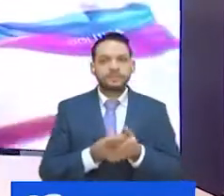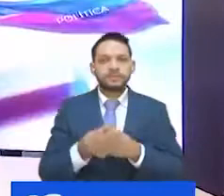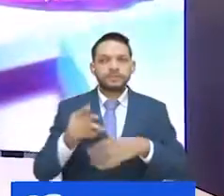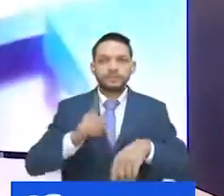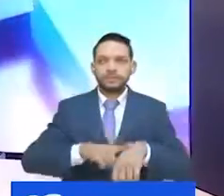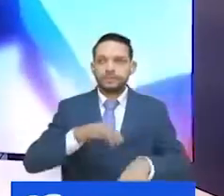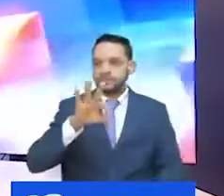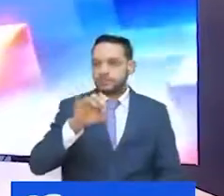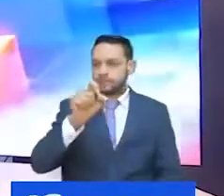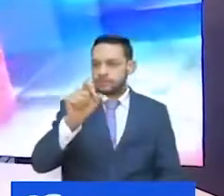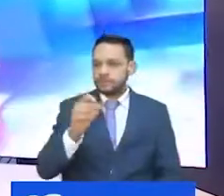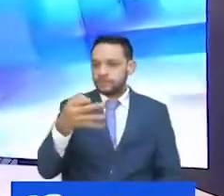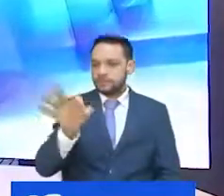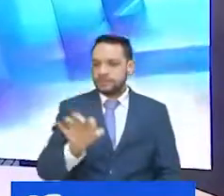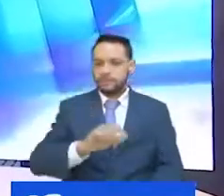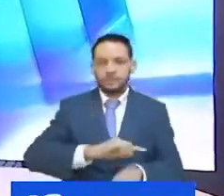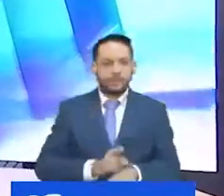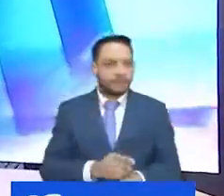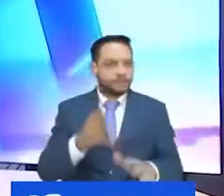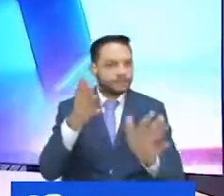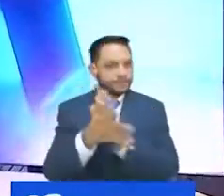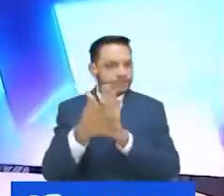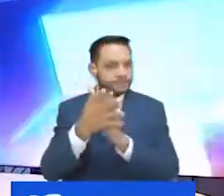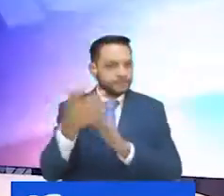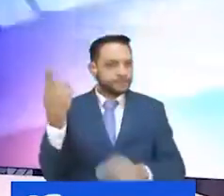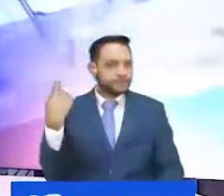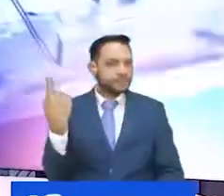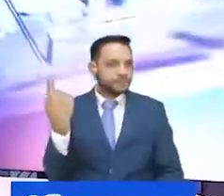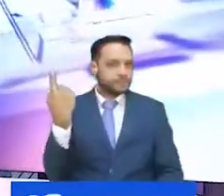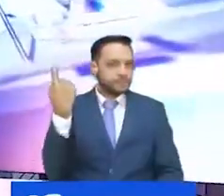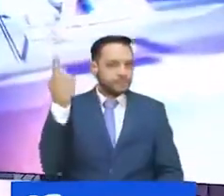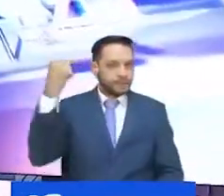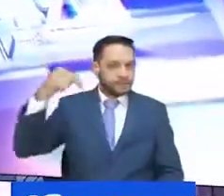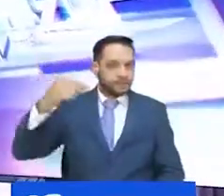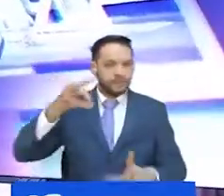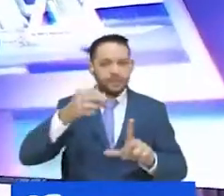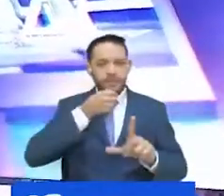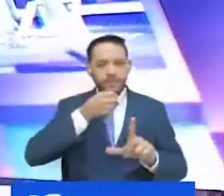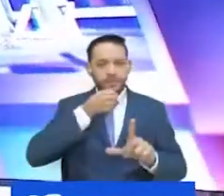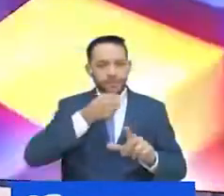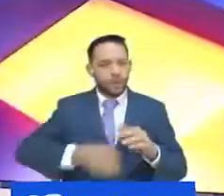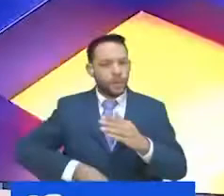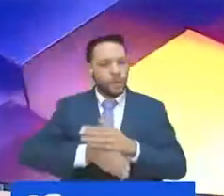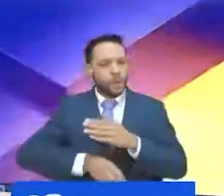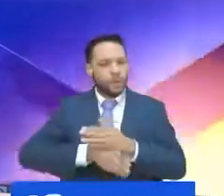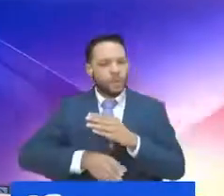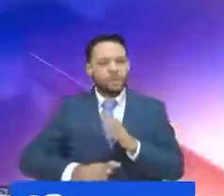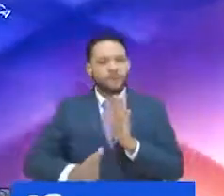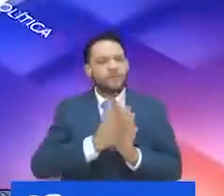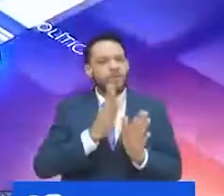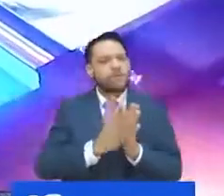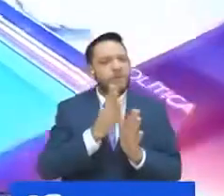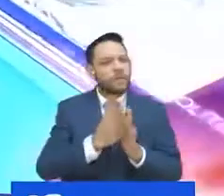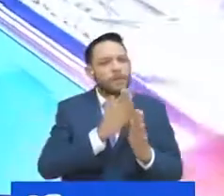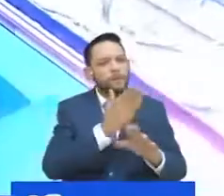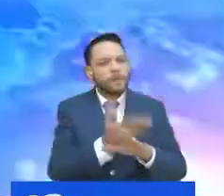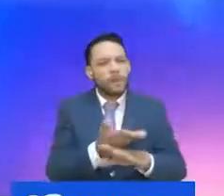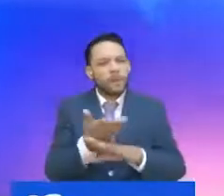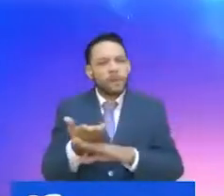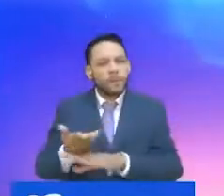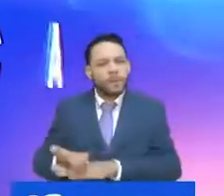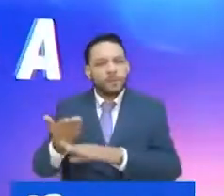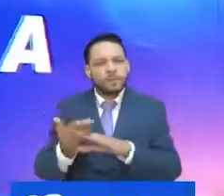Ocho de la noche, 18 minutos, momento de hablar de política en Telecafé Noticias. Vamos a continuar escuchando las propuestas de los candidatos a la